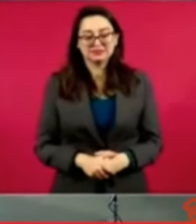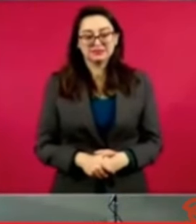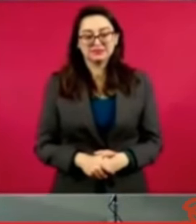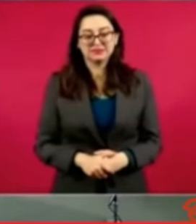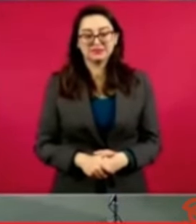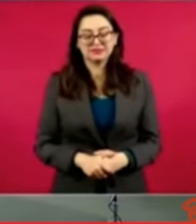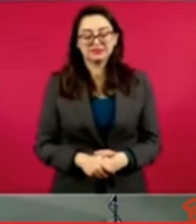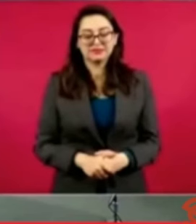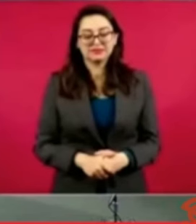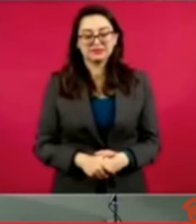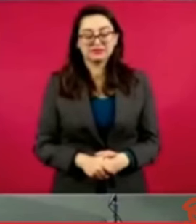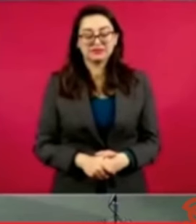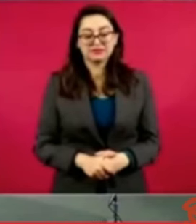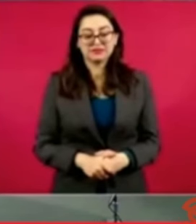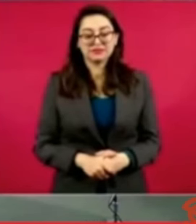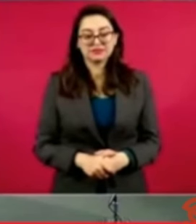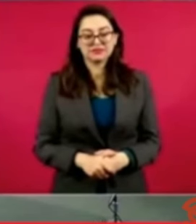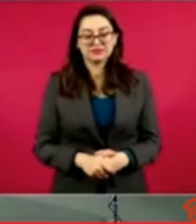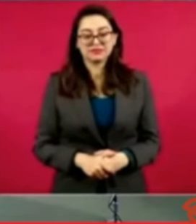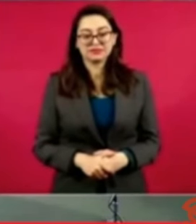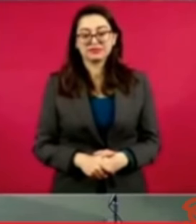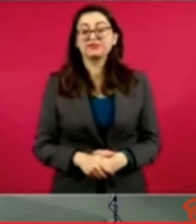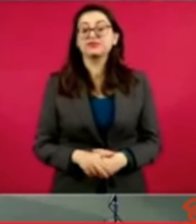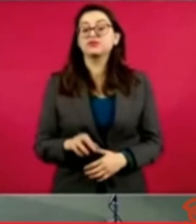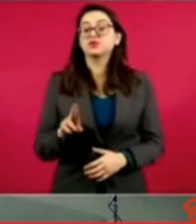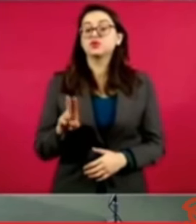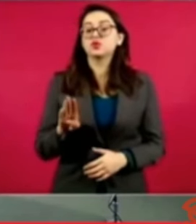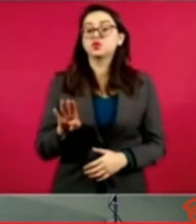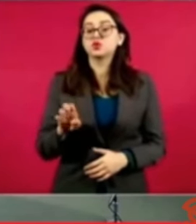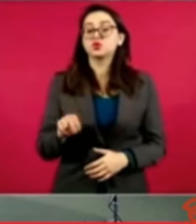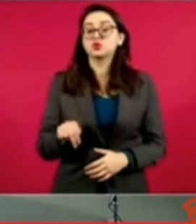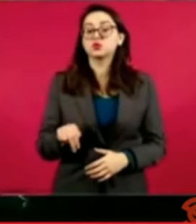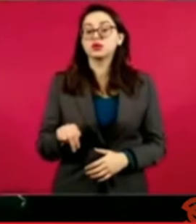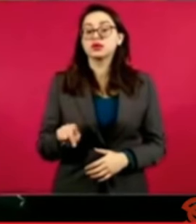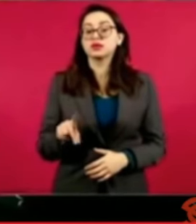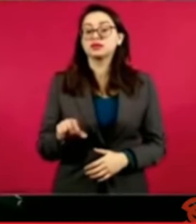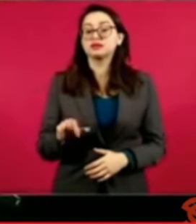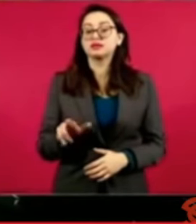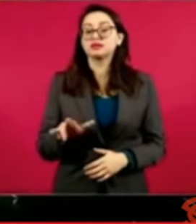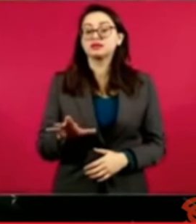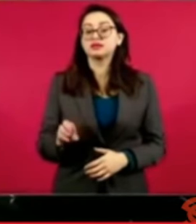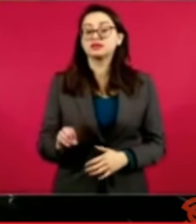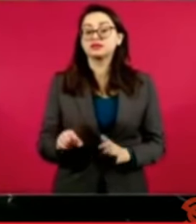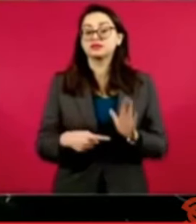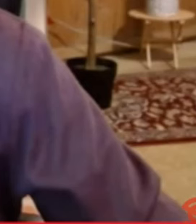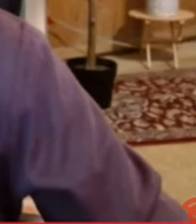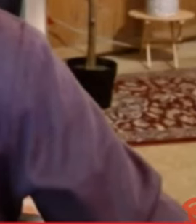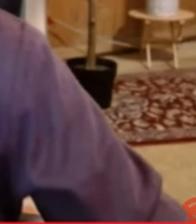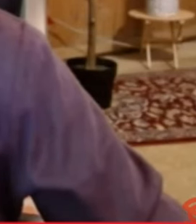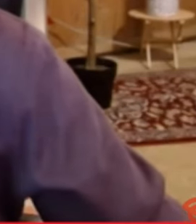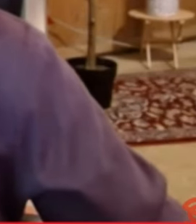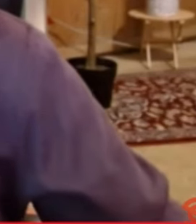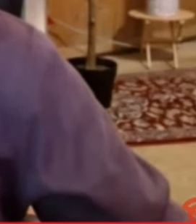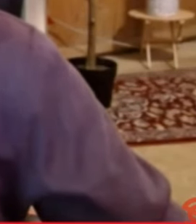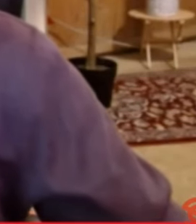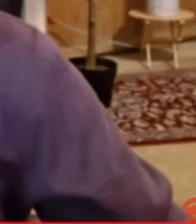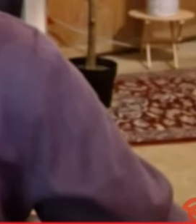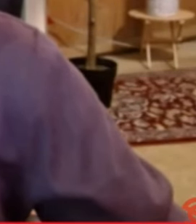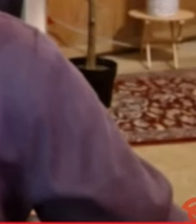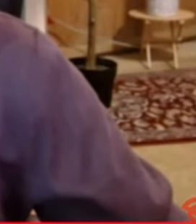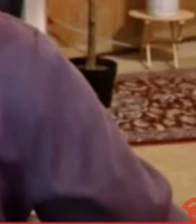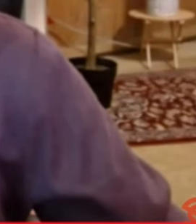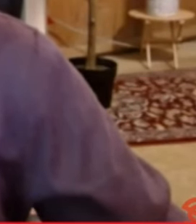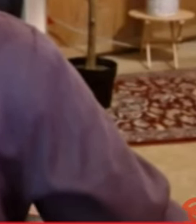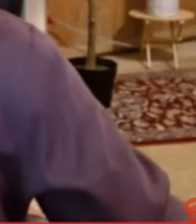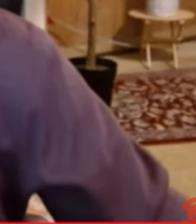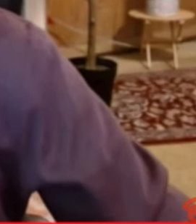ponga al Rubén Darío, oye, porque vamos a buscar la forma de que, con todo respeto al... Bueno, pues en la Luna, que eran los héroes del gobierno de